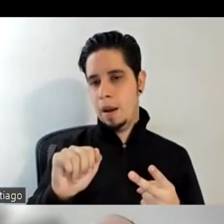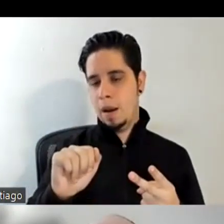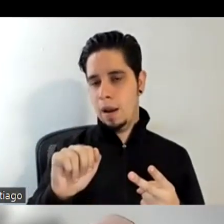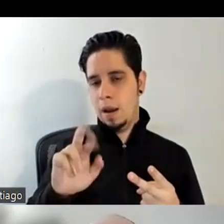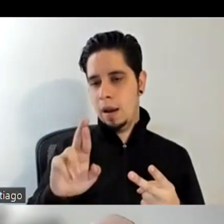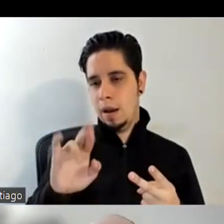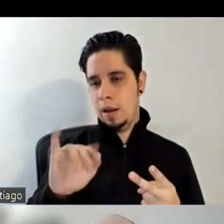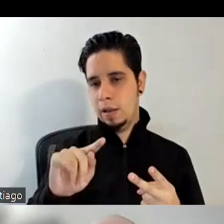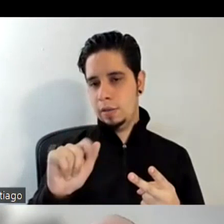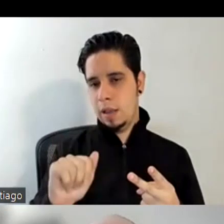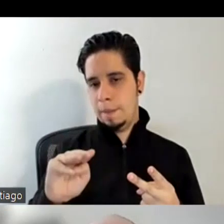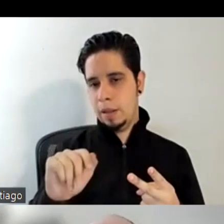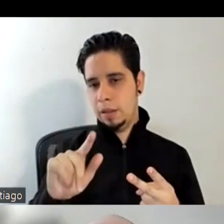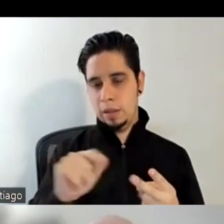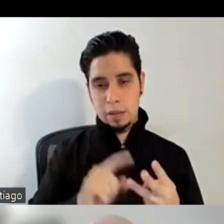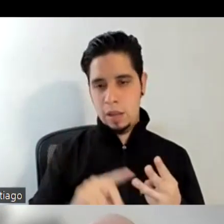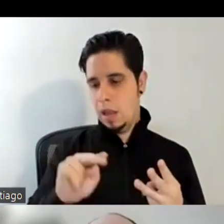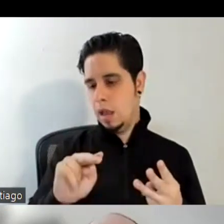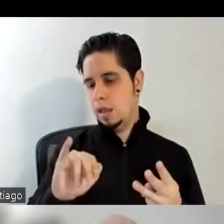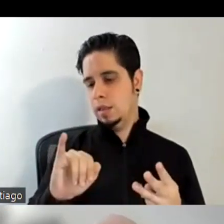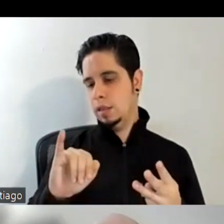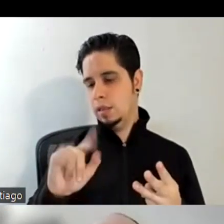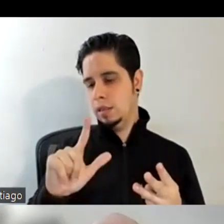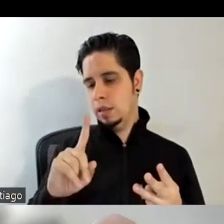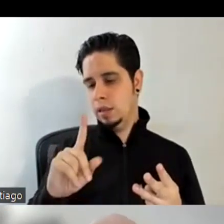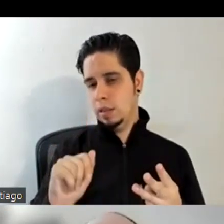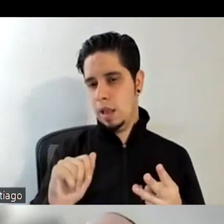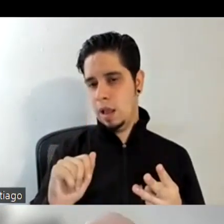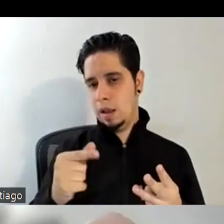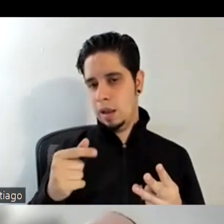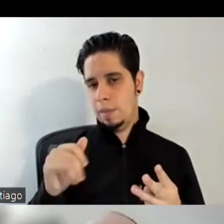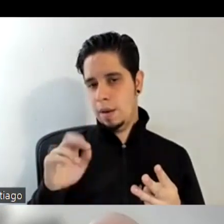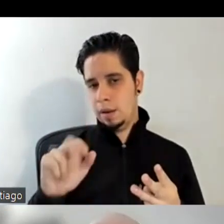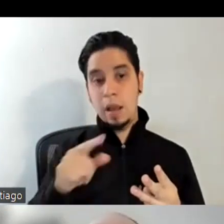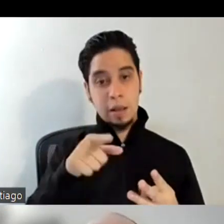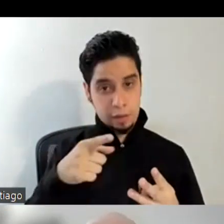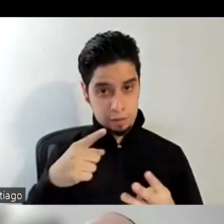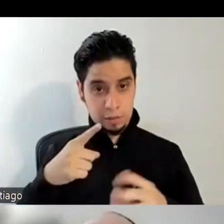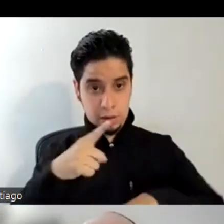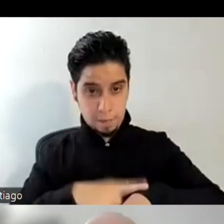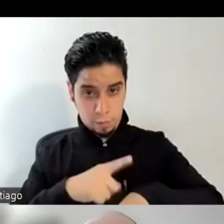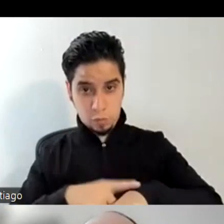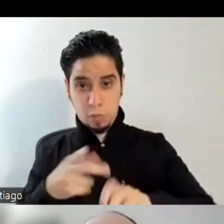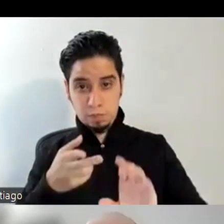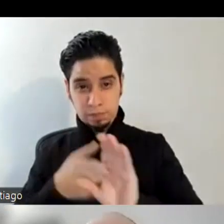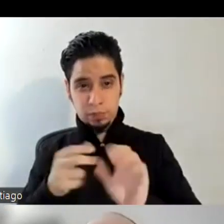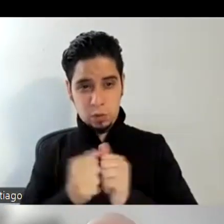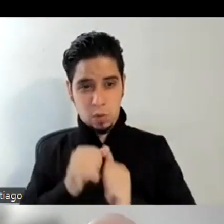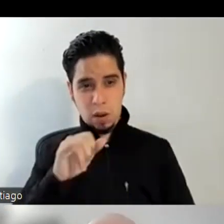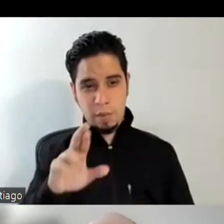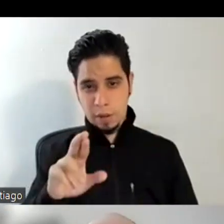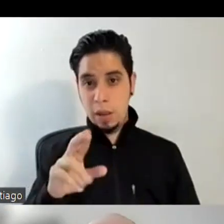gente, porque Nana nos expone, o Hilda Navarra, y ahí fue en ese proyecto participé con Javier. Okay. De ahí yo conozco a Javier, de Pedro y el Lobo,